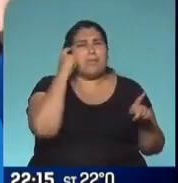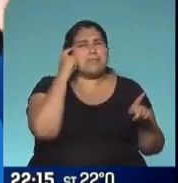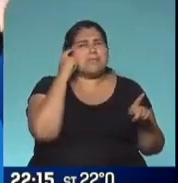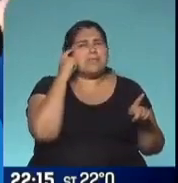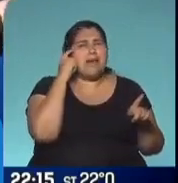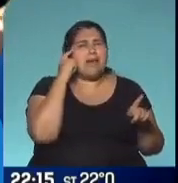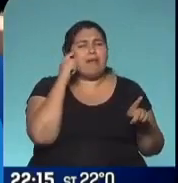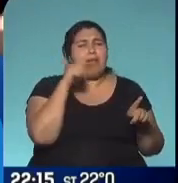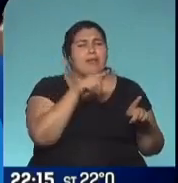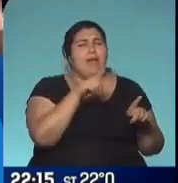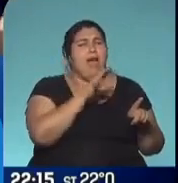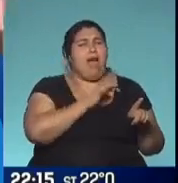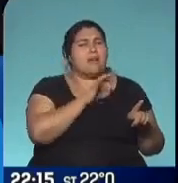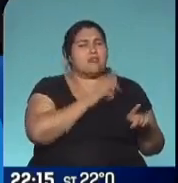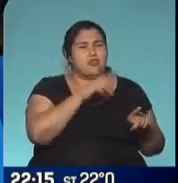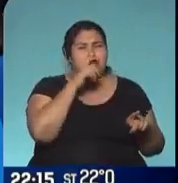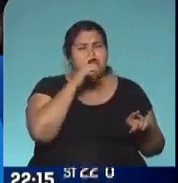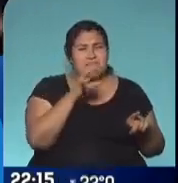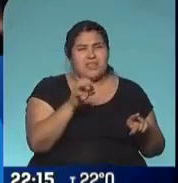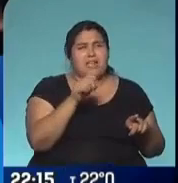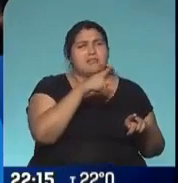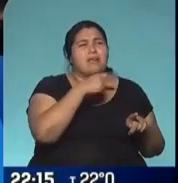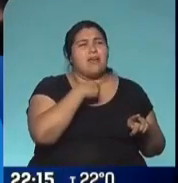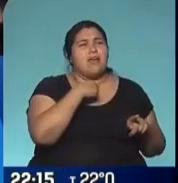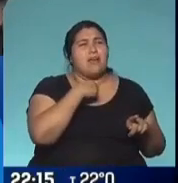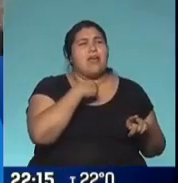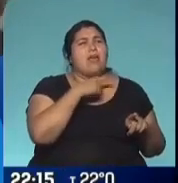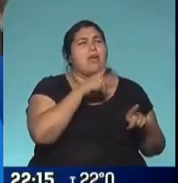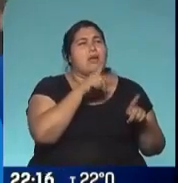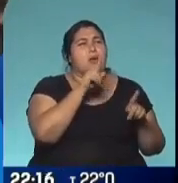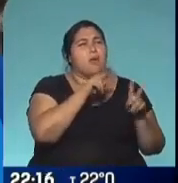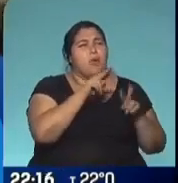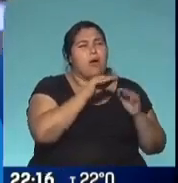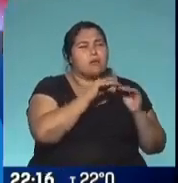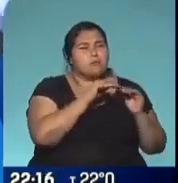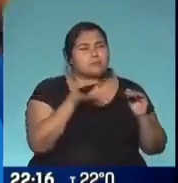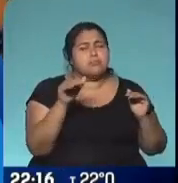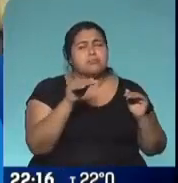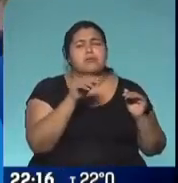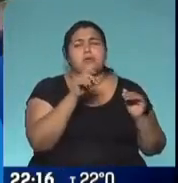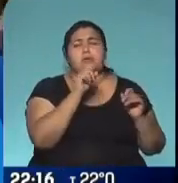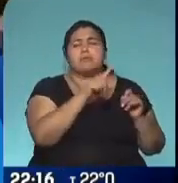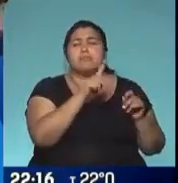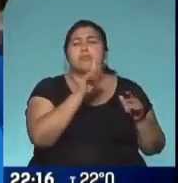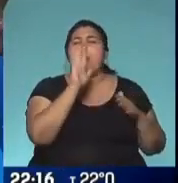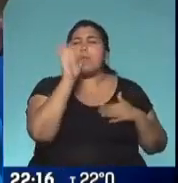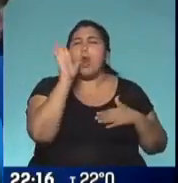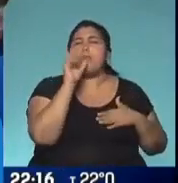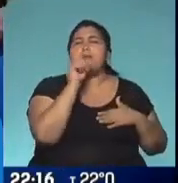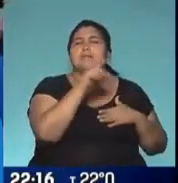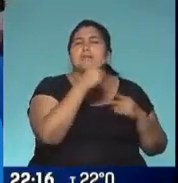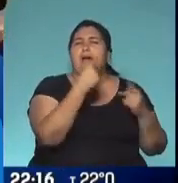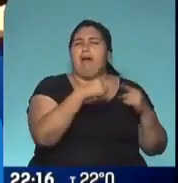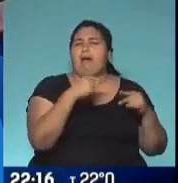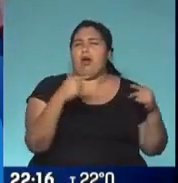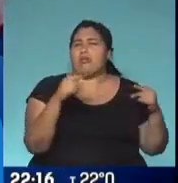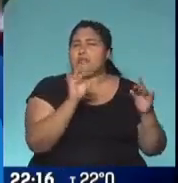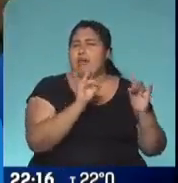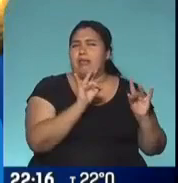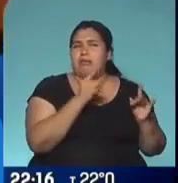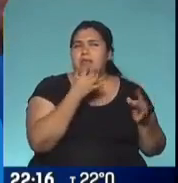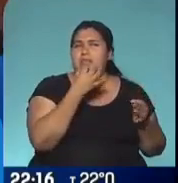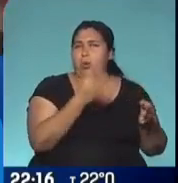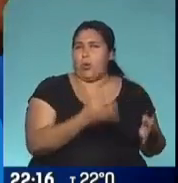regreso a los años 70, de nacionalizaciones, de estatizaciones, de promesas difíciles de cumplir,